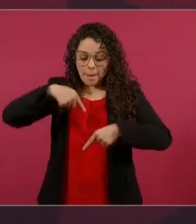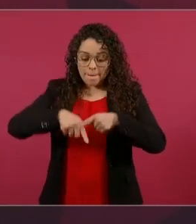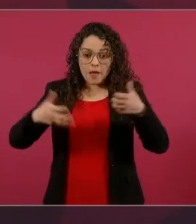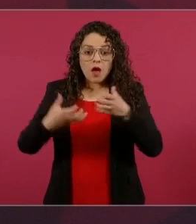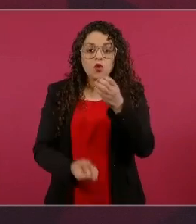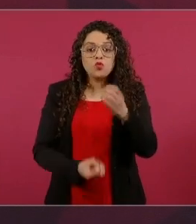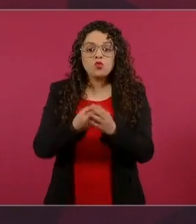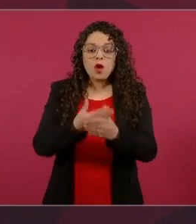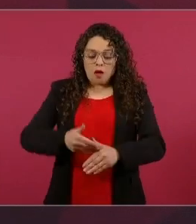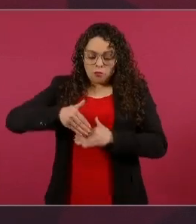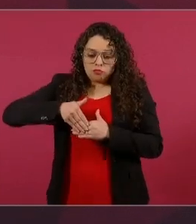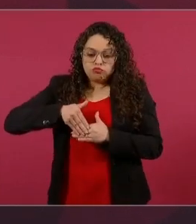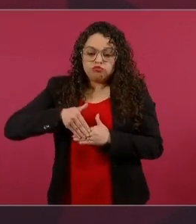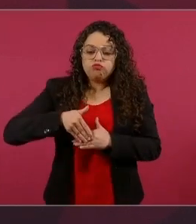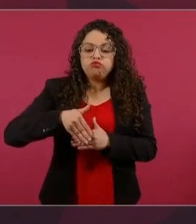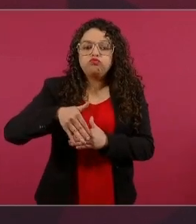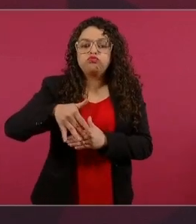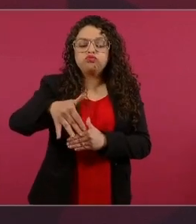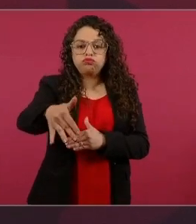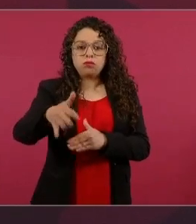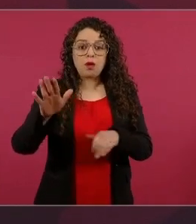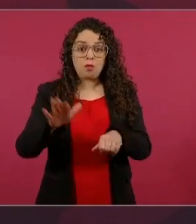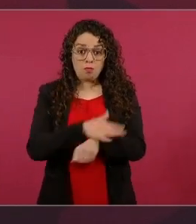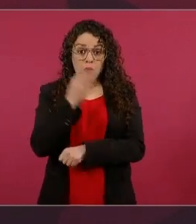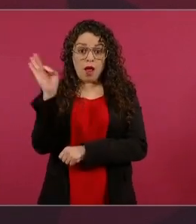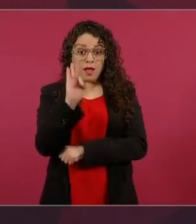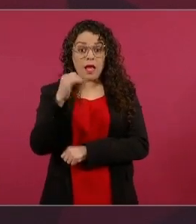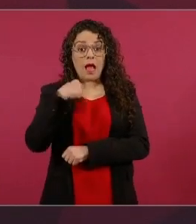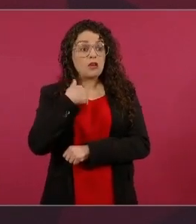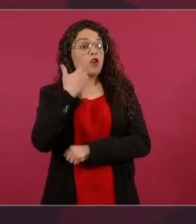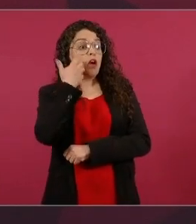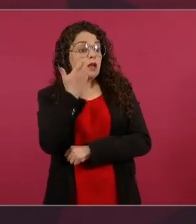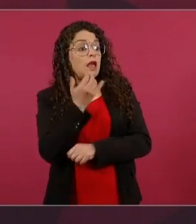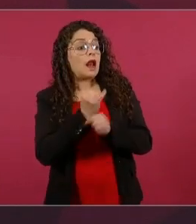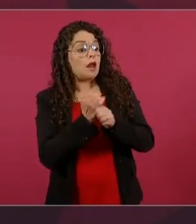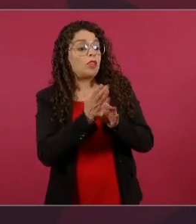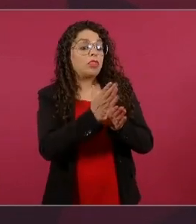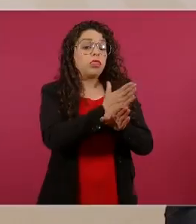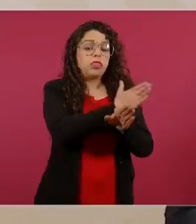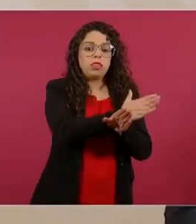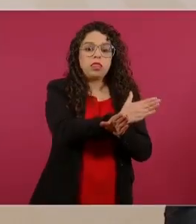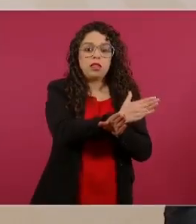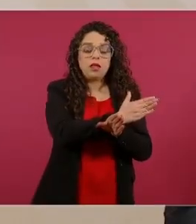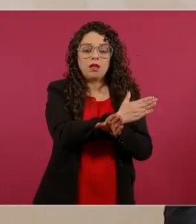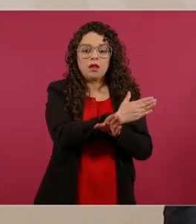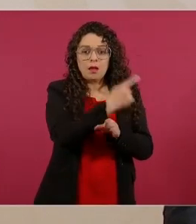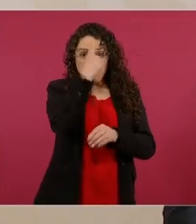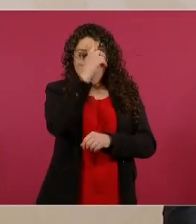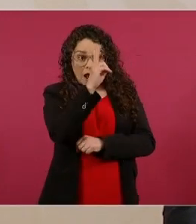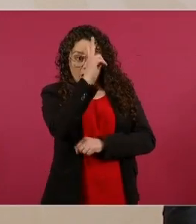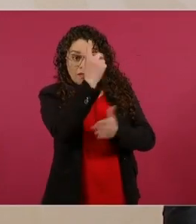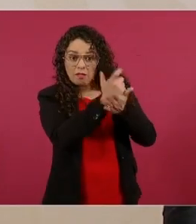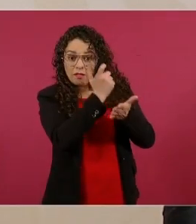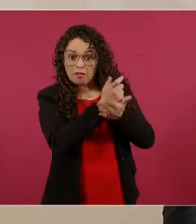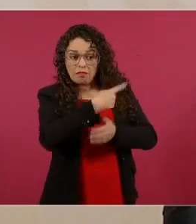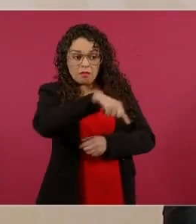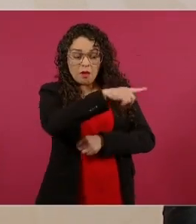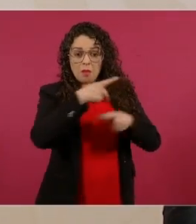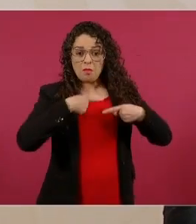porque no íbamos a perder tiempo persiguiendo a